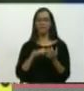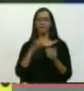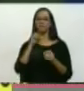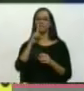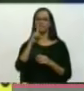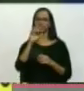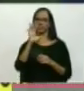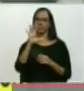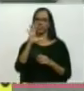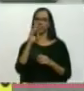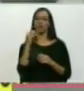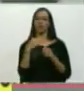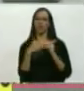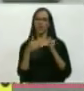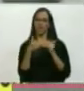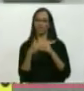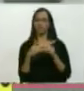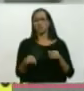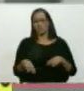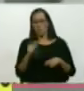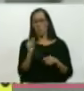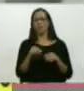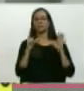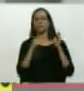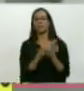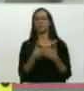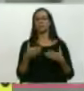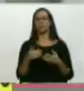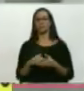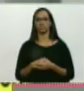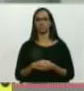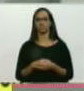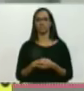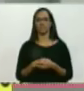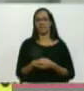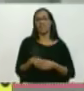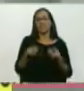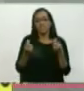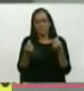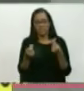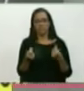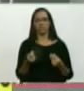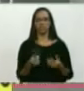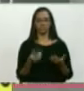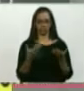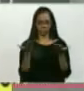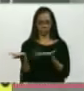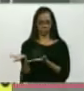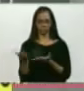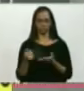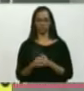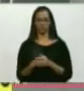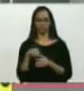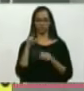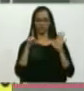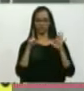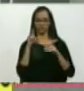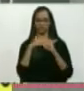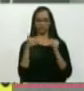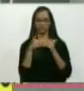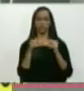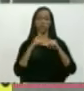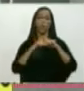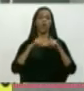$2,105, que equivalen hoy a un poco más de 7 millones de pesos. Ese dinero se discrimina así. $75 por noche de